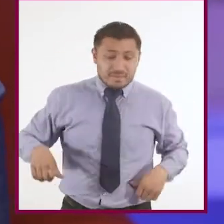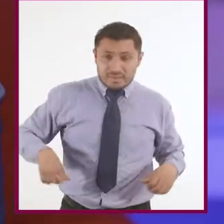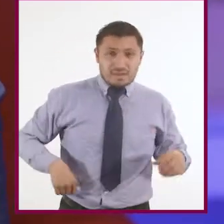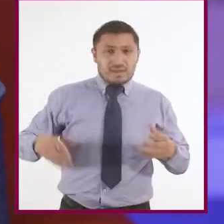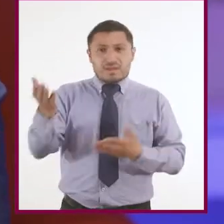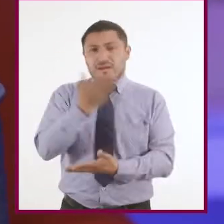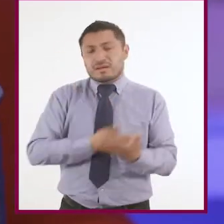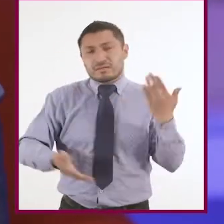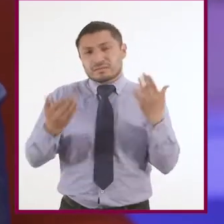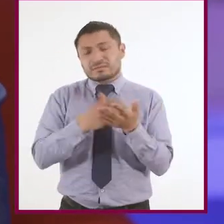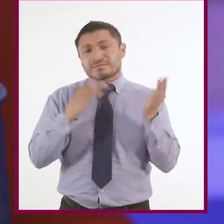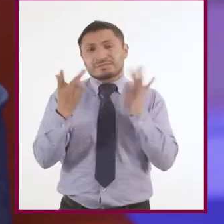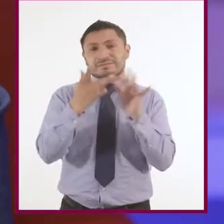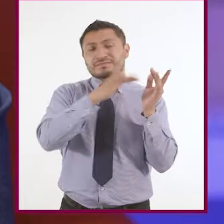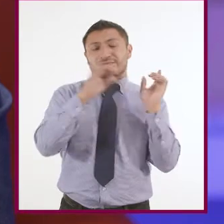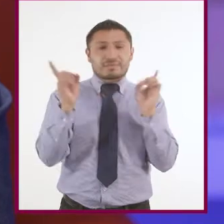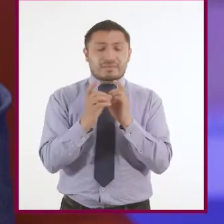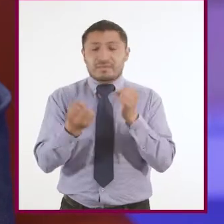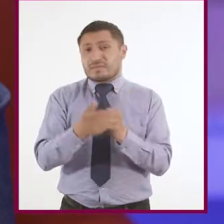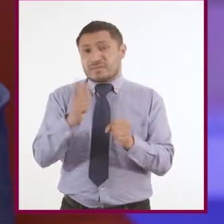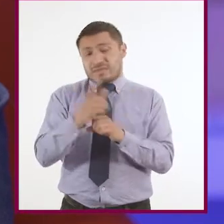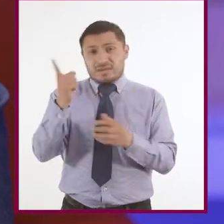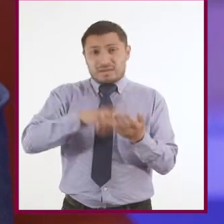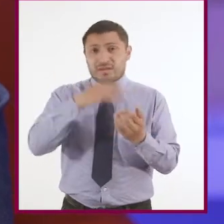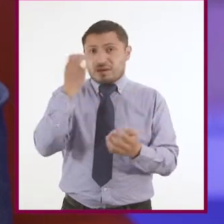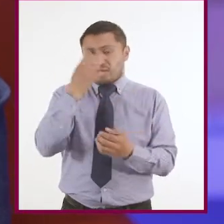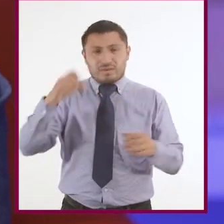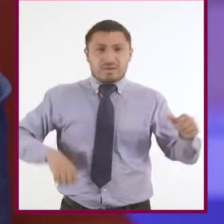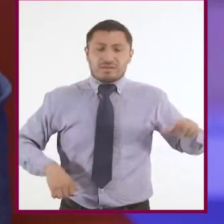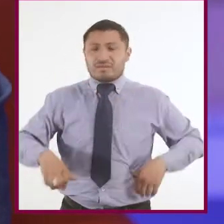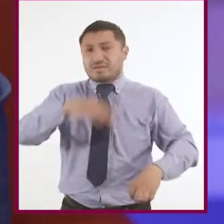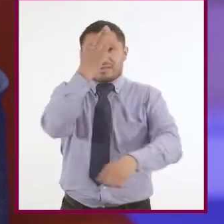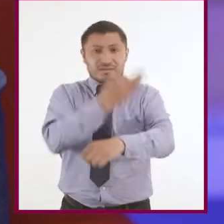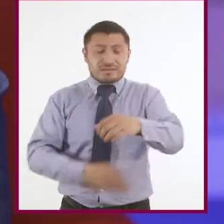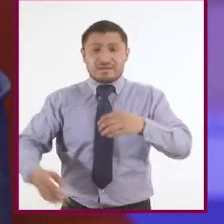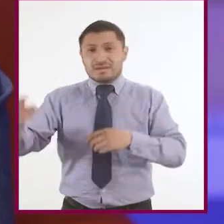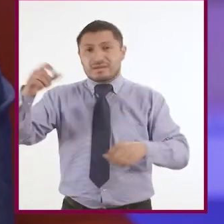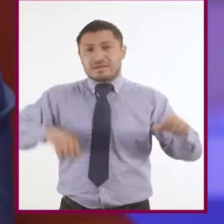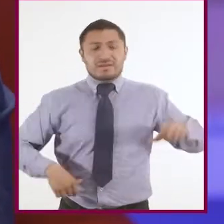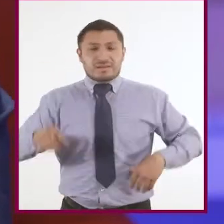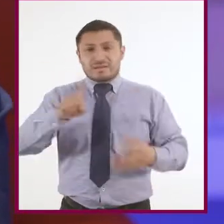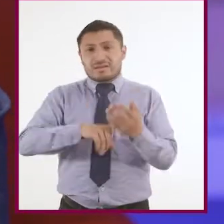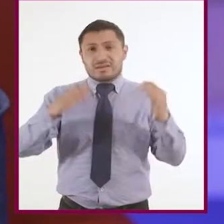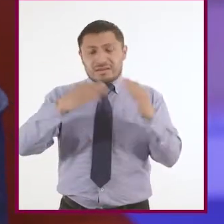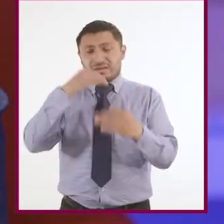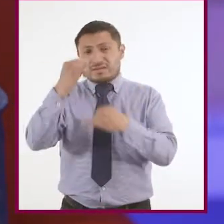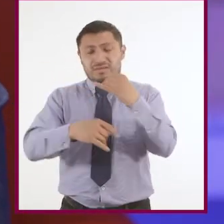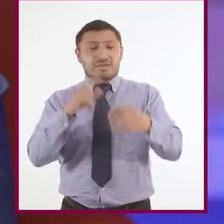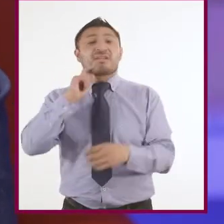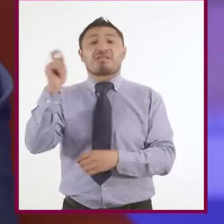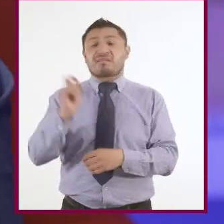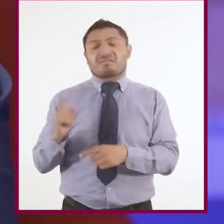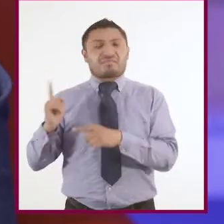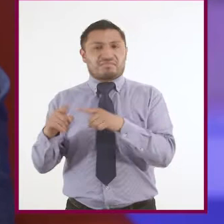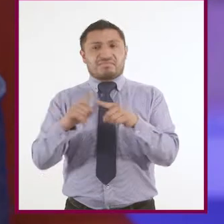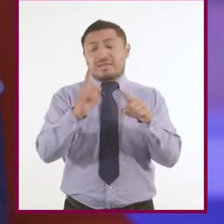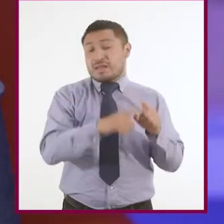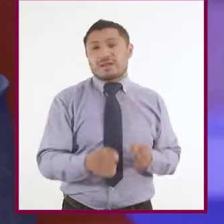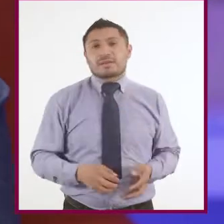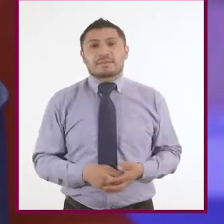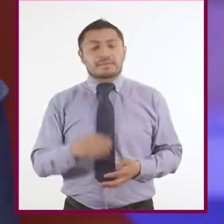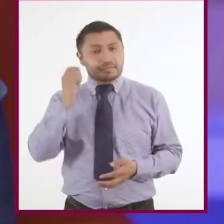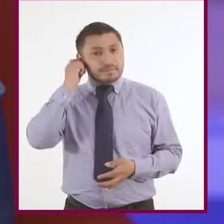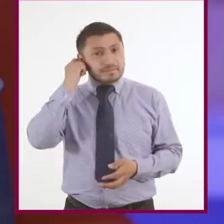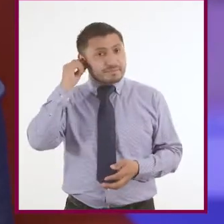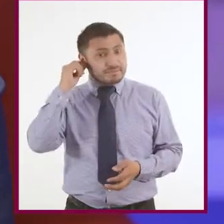interactuar socialmente en la escuela, en actividades vespertinas, en labores en casa y en los juegos con nuestras amistades. En todas ellas tenemos